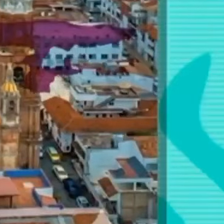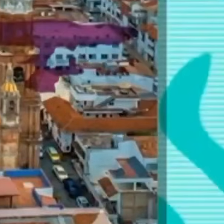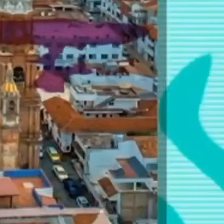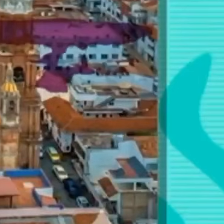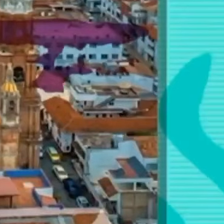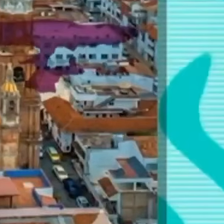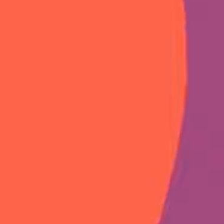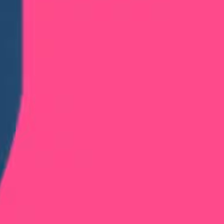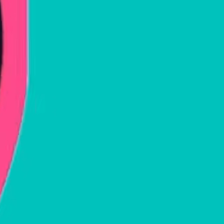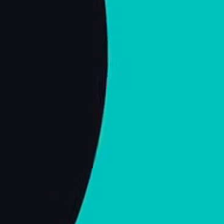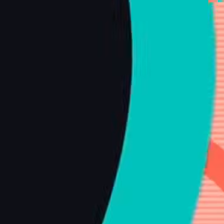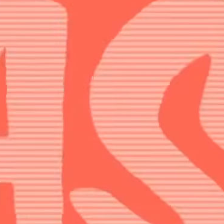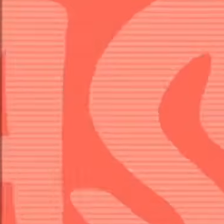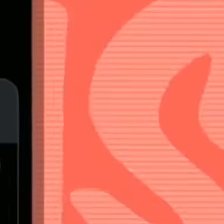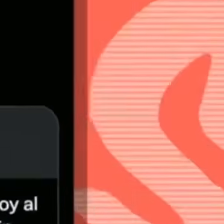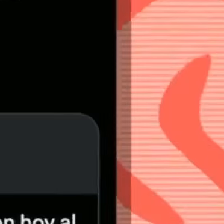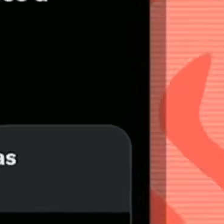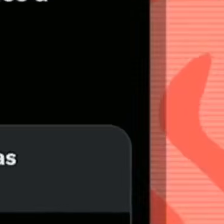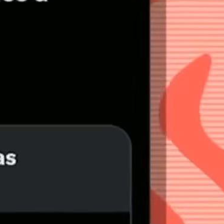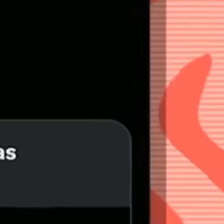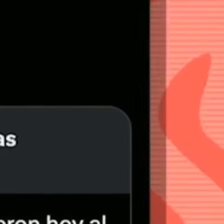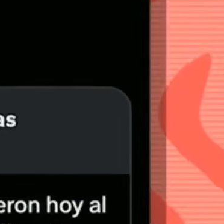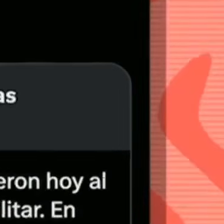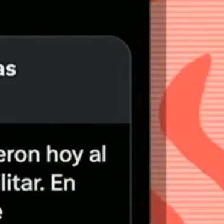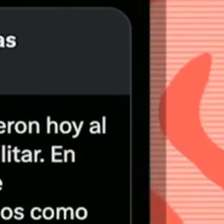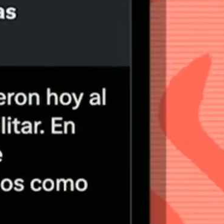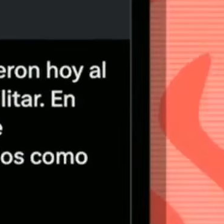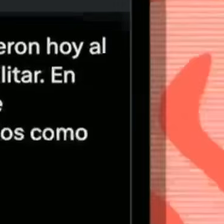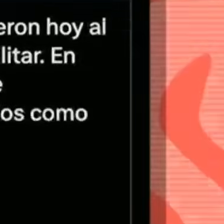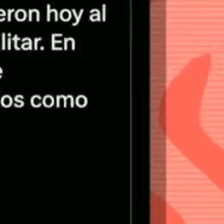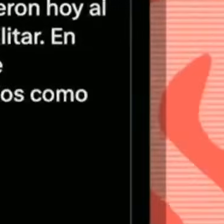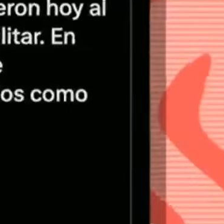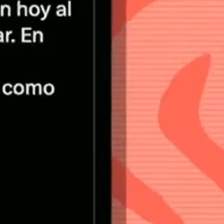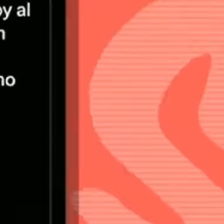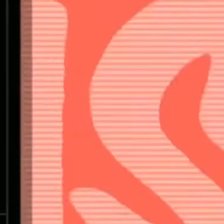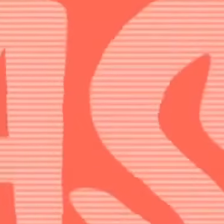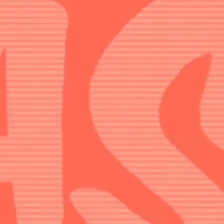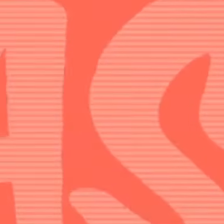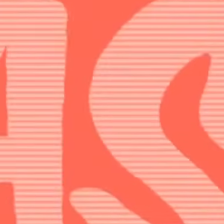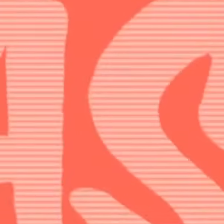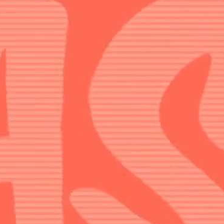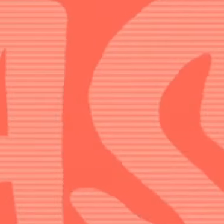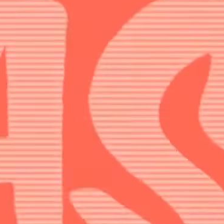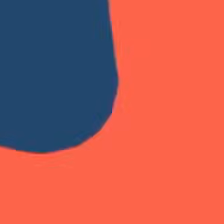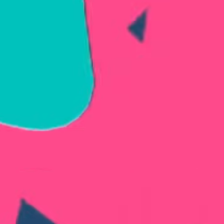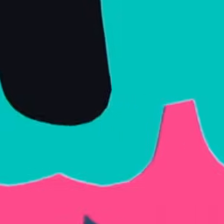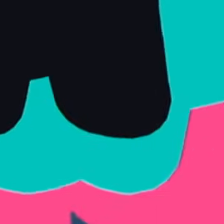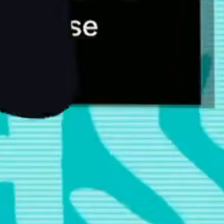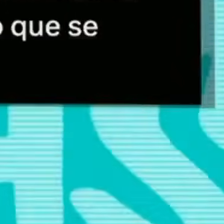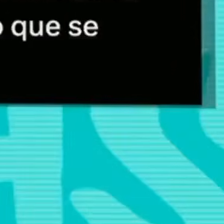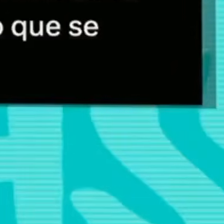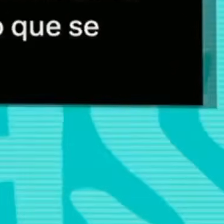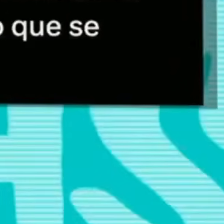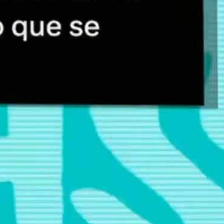incendios en Puerto Vallarta. D. El crimen organizado tomó como rehenes a turistas estadounidenses en carreteras y hoteles. ¡Mentira!